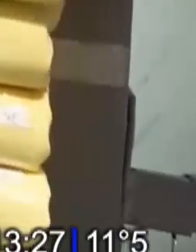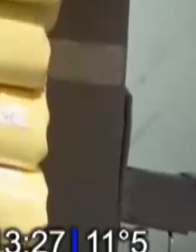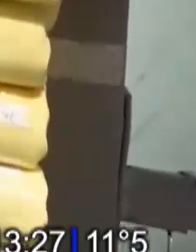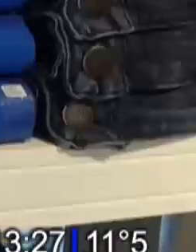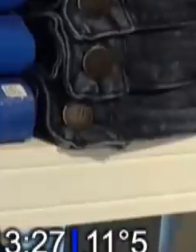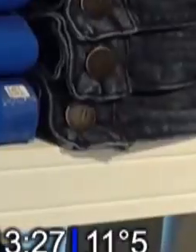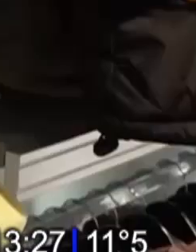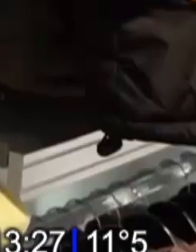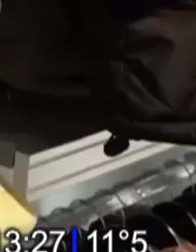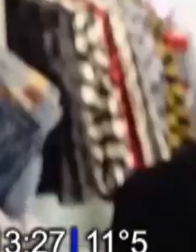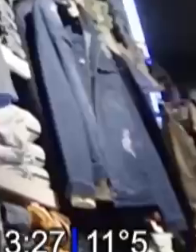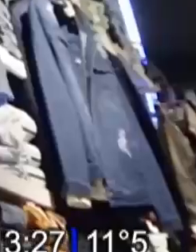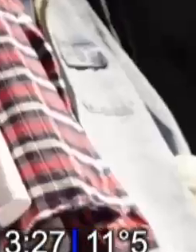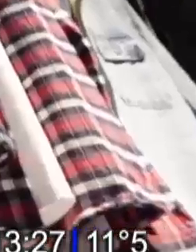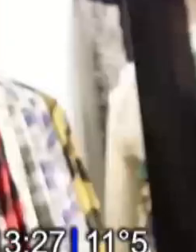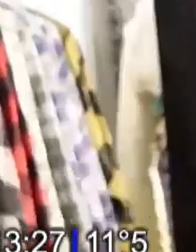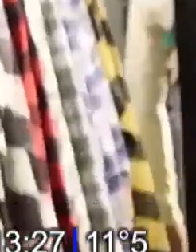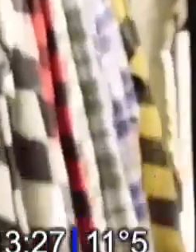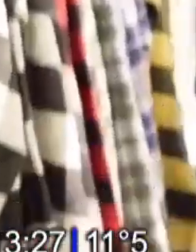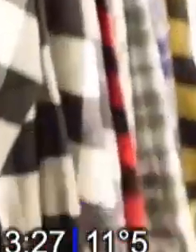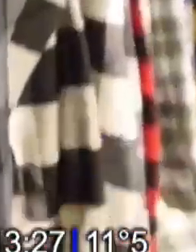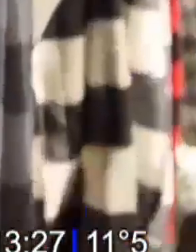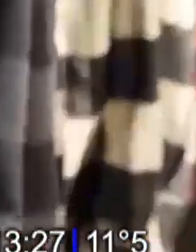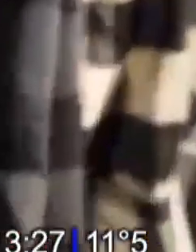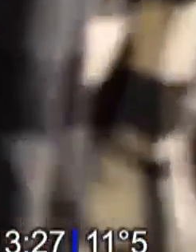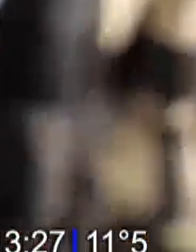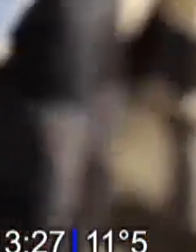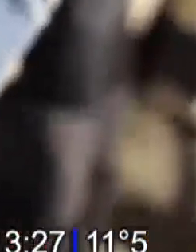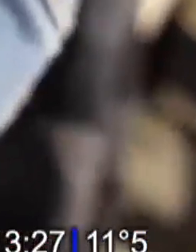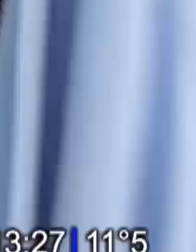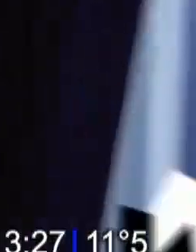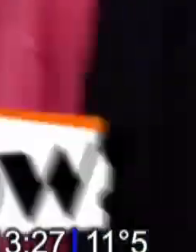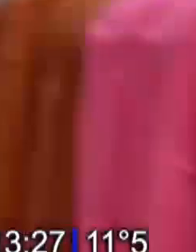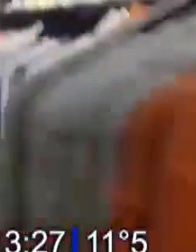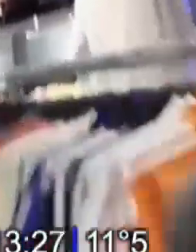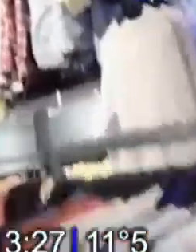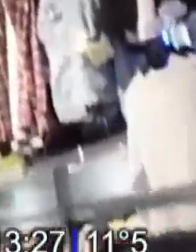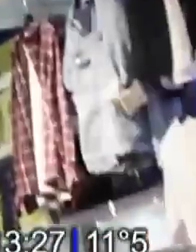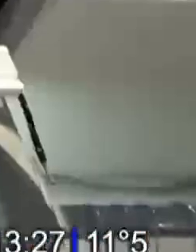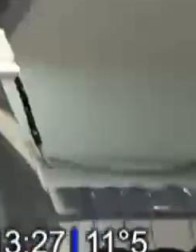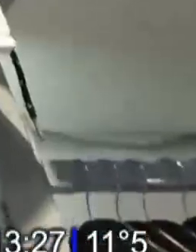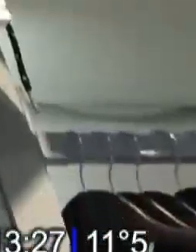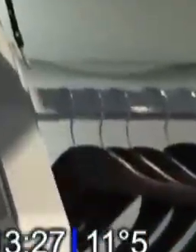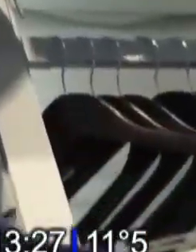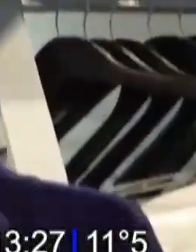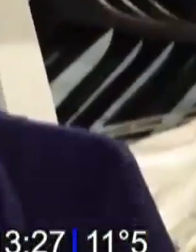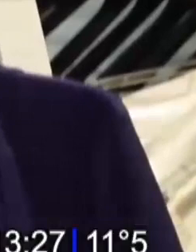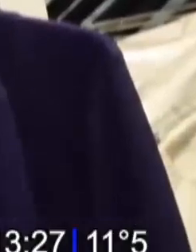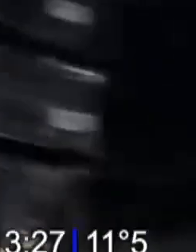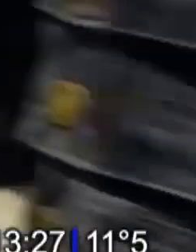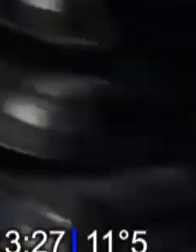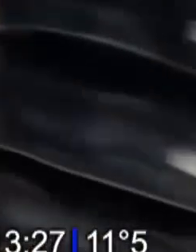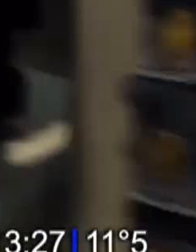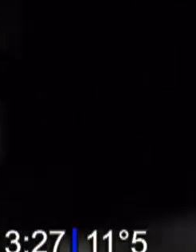Cambio de outfit. Cambia por Alfis. Cambia por Alfis. Watch me. Aprovecha ahora el Super Sale